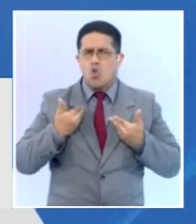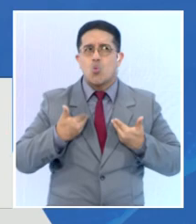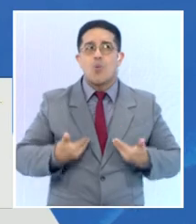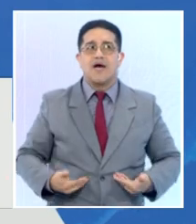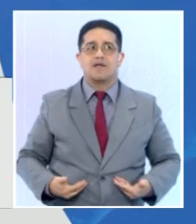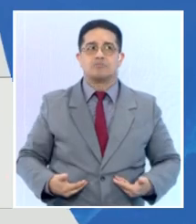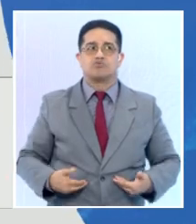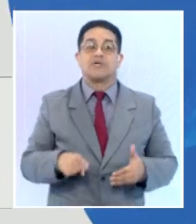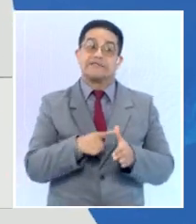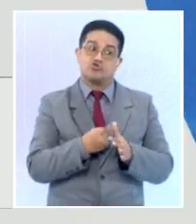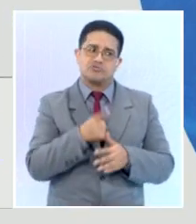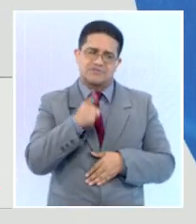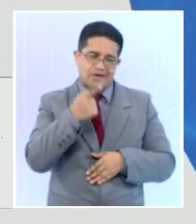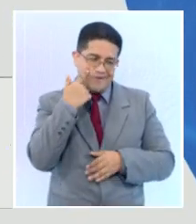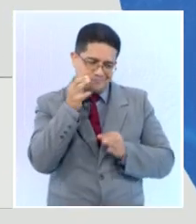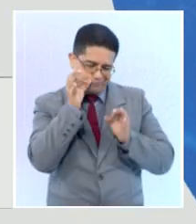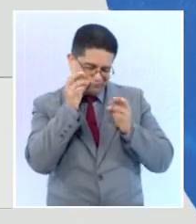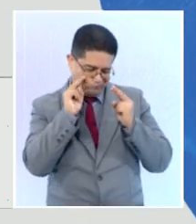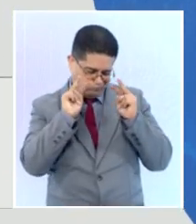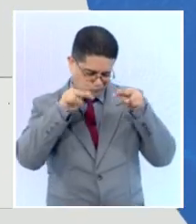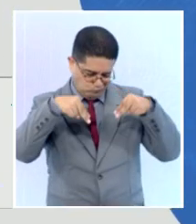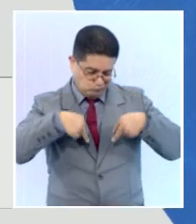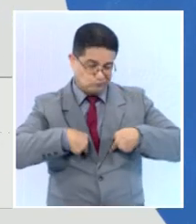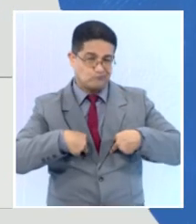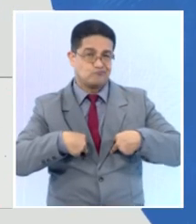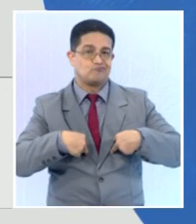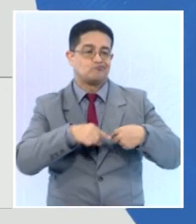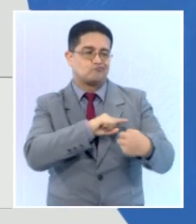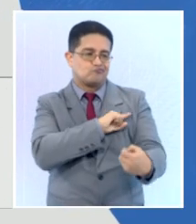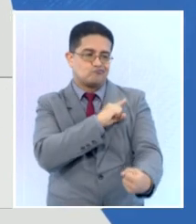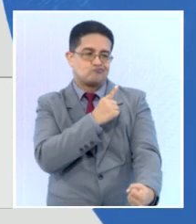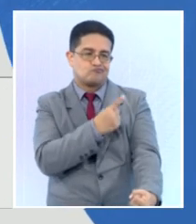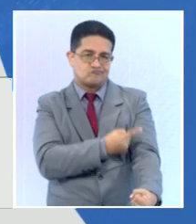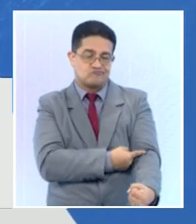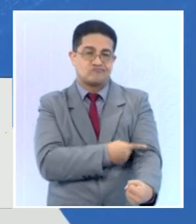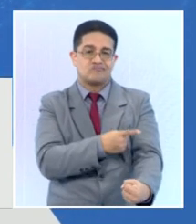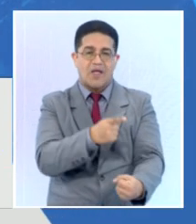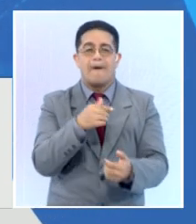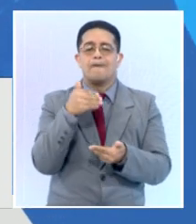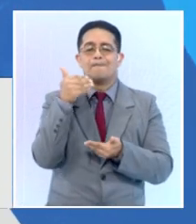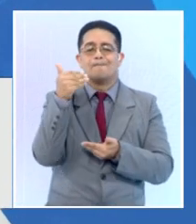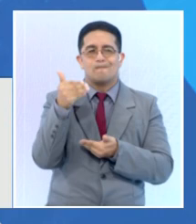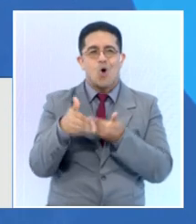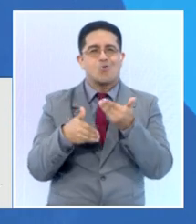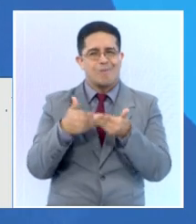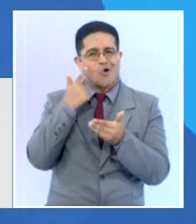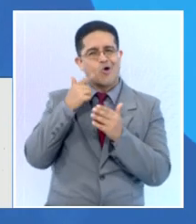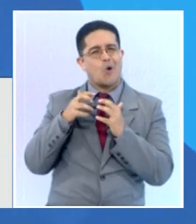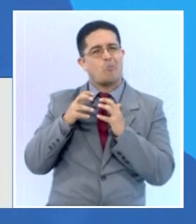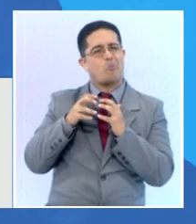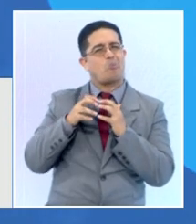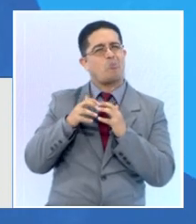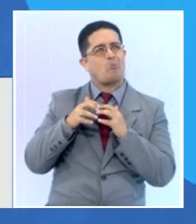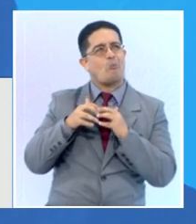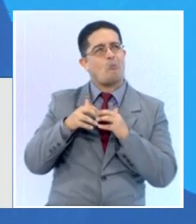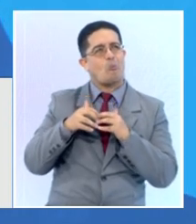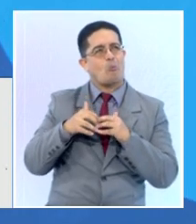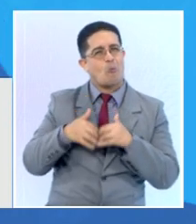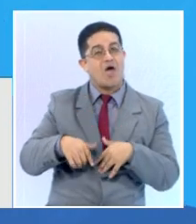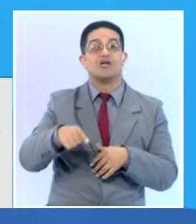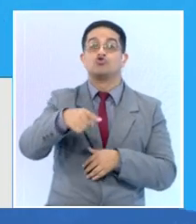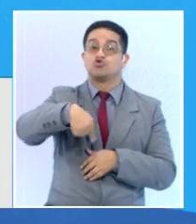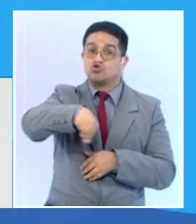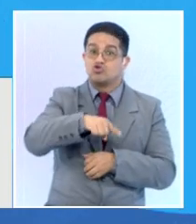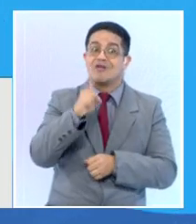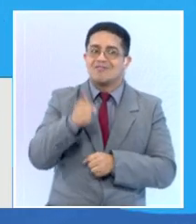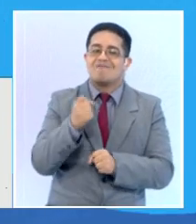darle atención al músculo que normalmente va hacia una sarcopenia es decir esa pérdida natural Tenemos que trabajar